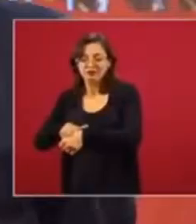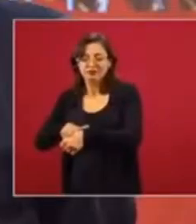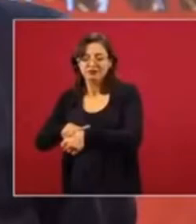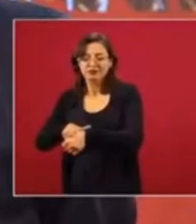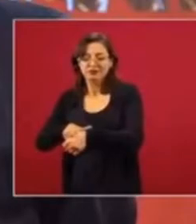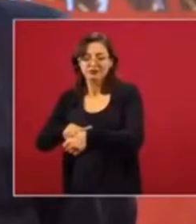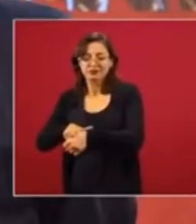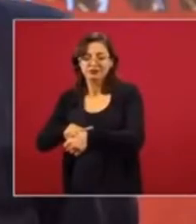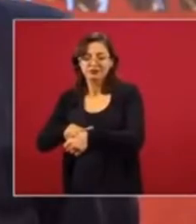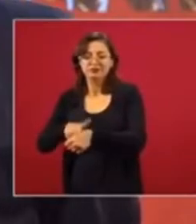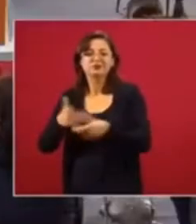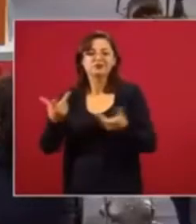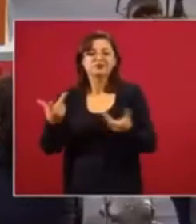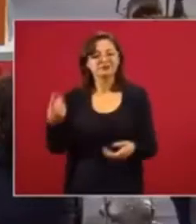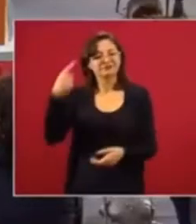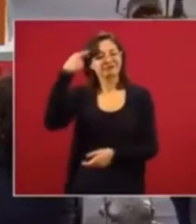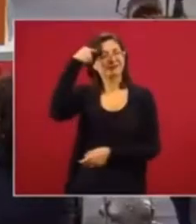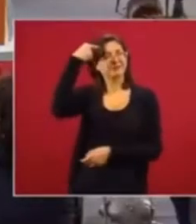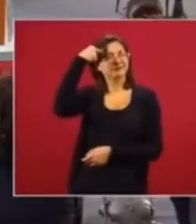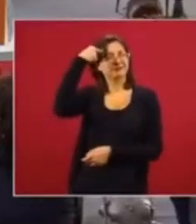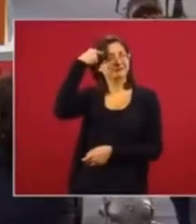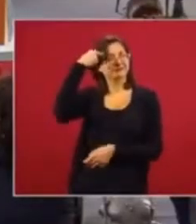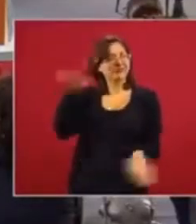Sigamos. Hay que cambiar ya